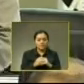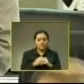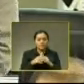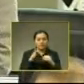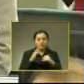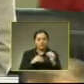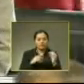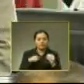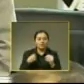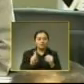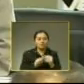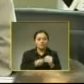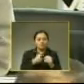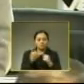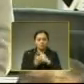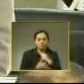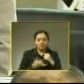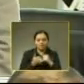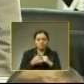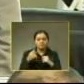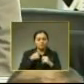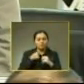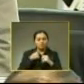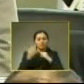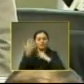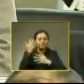en nuestro país, por historia,